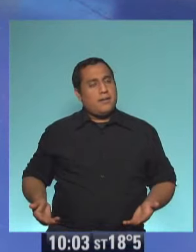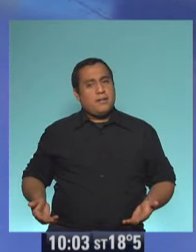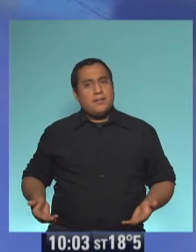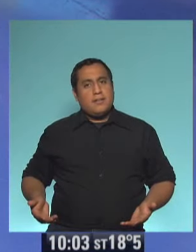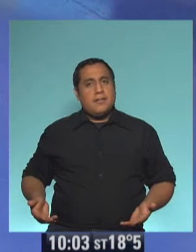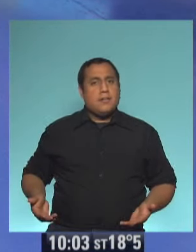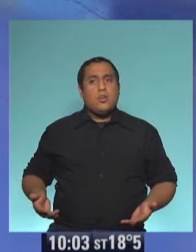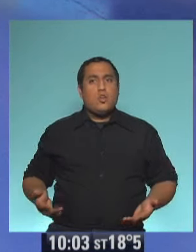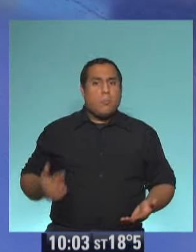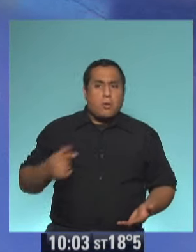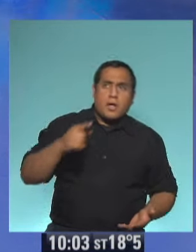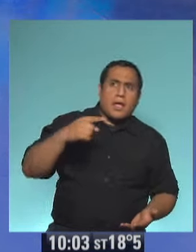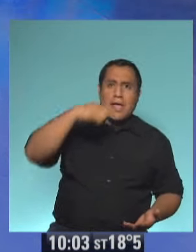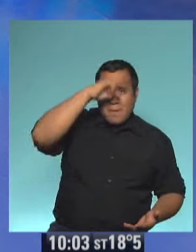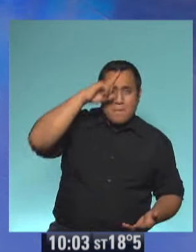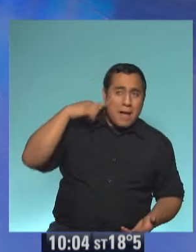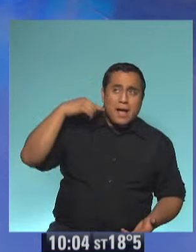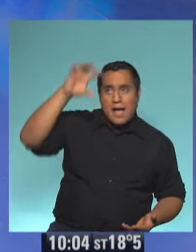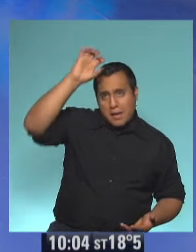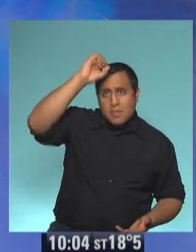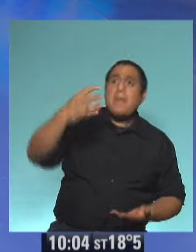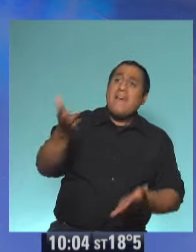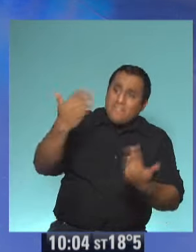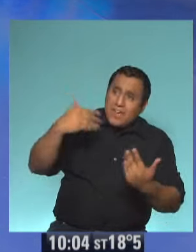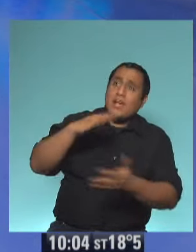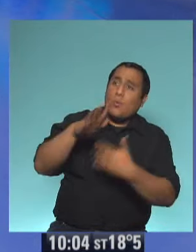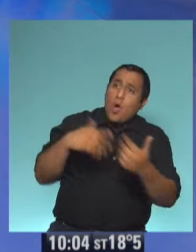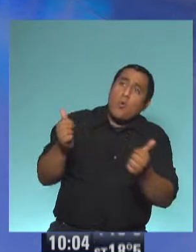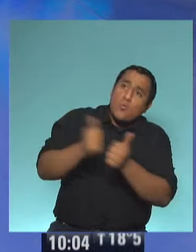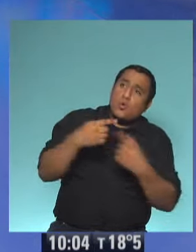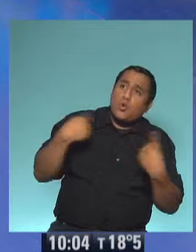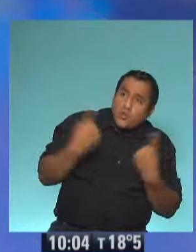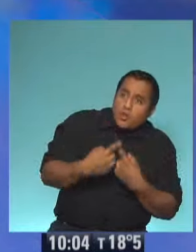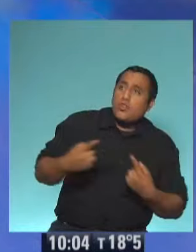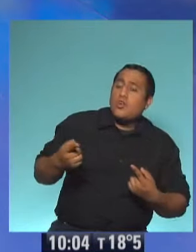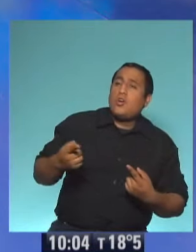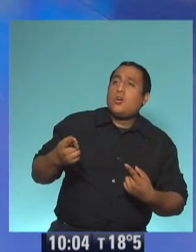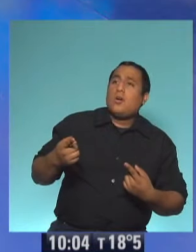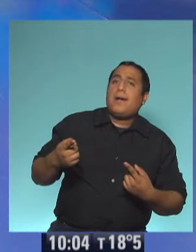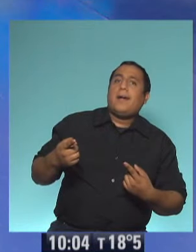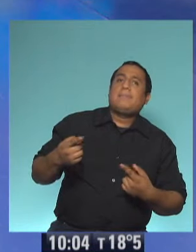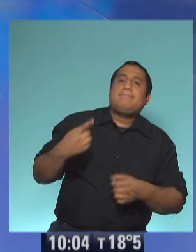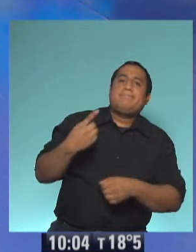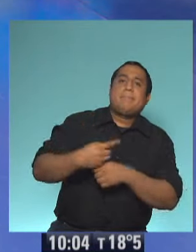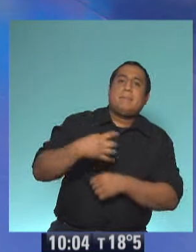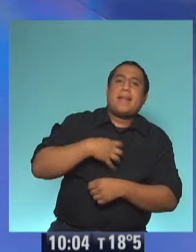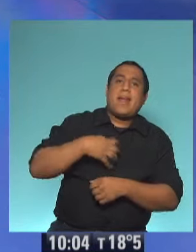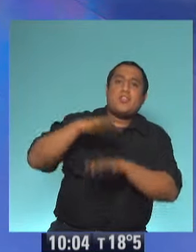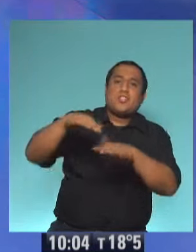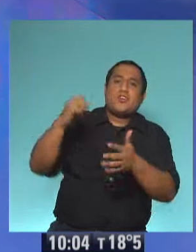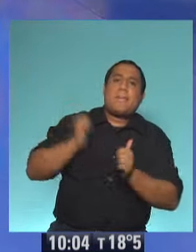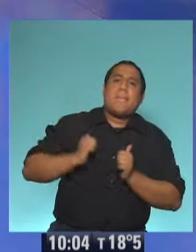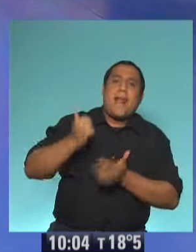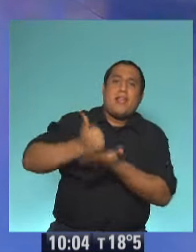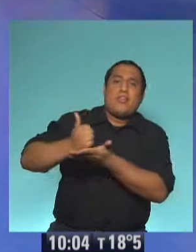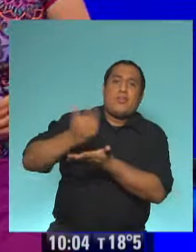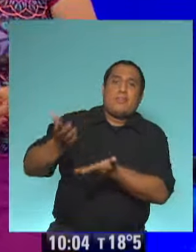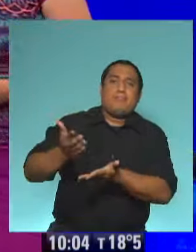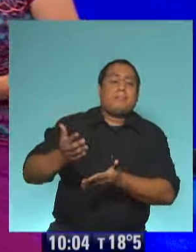es así. Mirá, están Maga y Emi. Vengan acá a jugar con nosotros el último juego. Que están los chicos de primero. Quieren hacer claro. Y sí. Ay, la clase de primero.